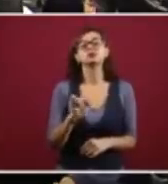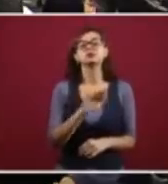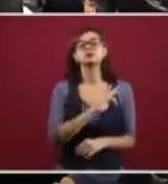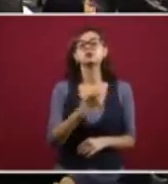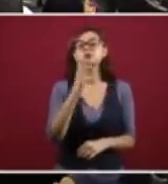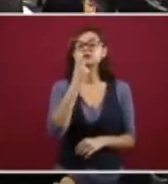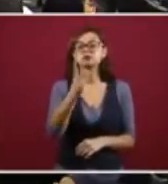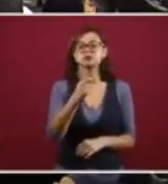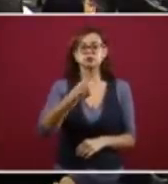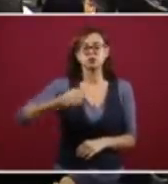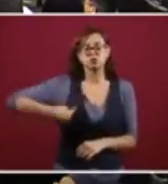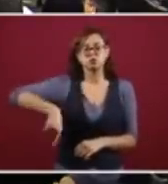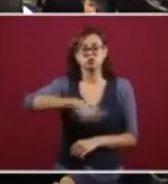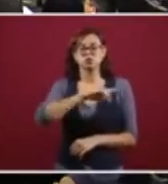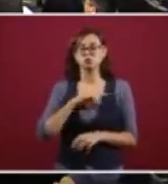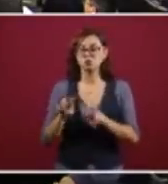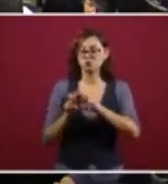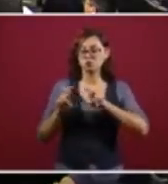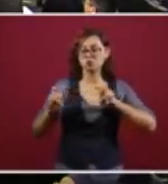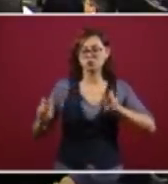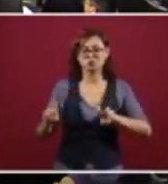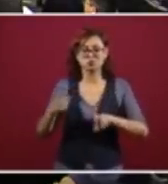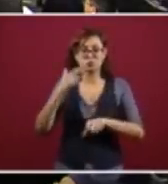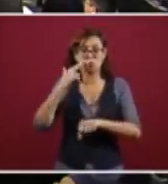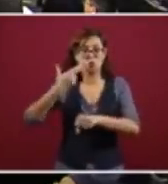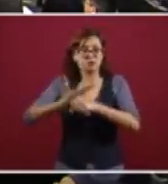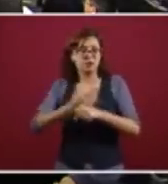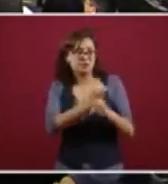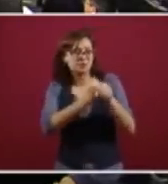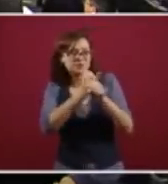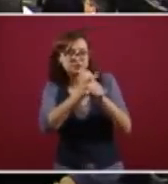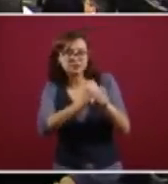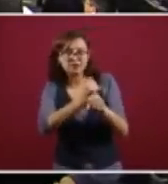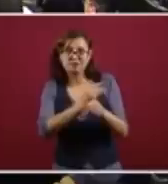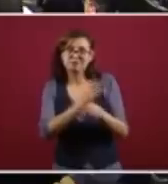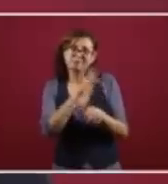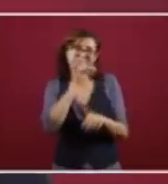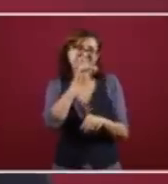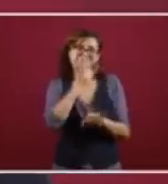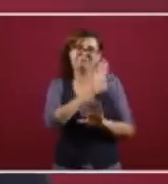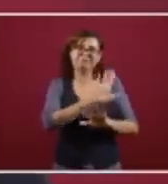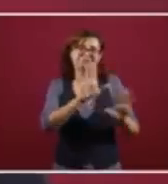no estamos ocupados de la investigación, nosotros estamos ocupados de la